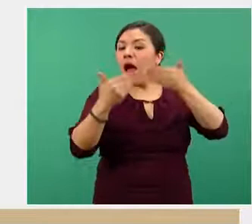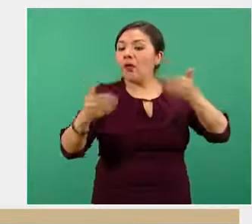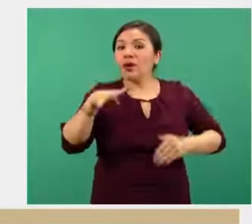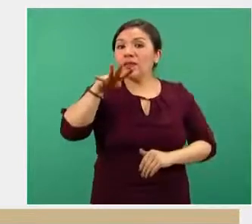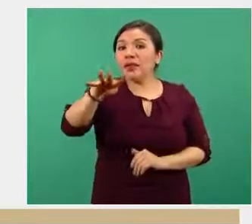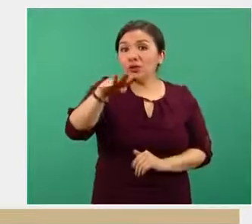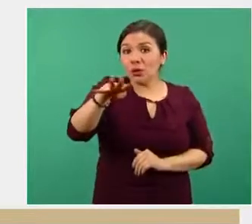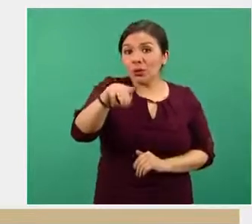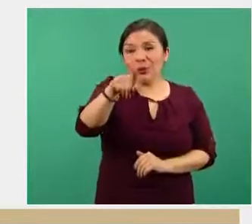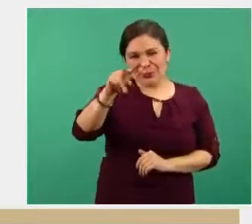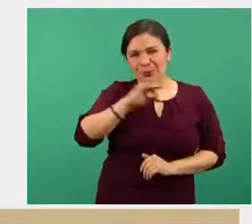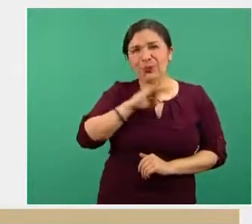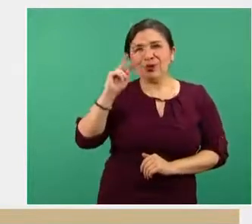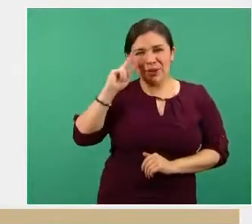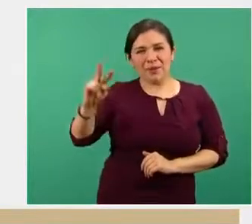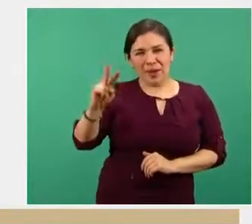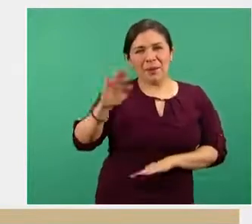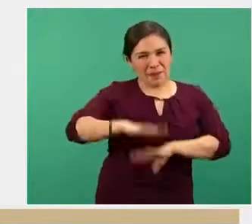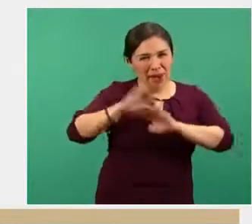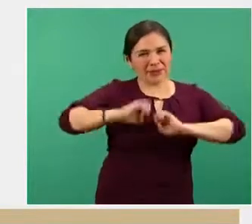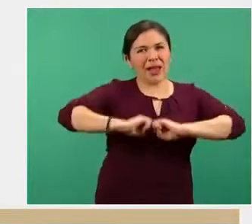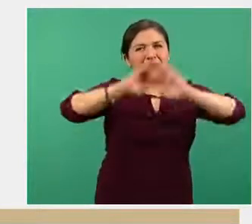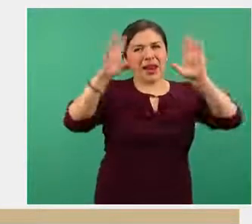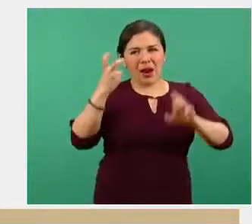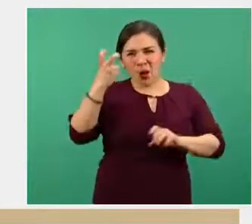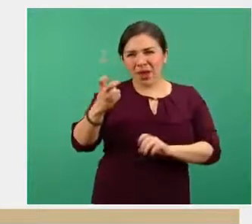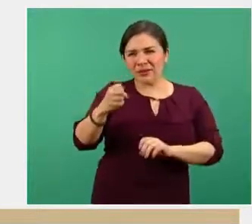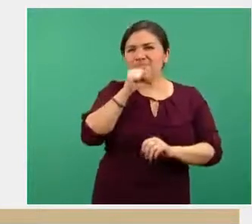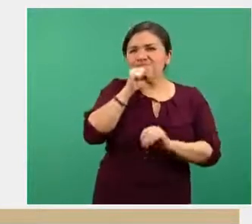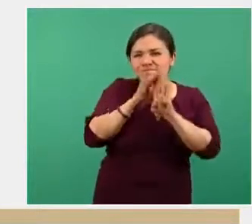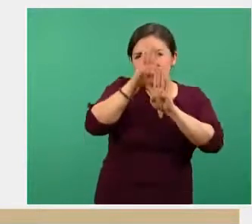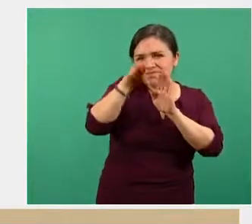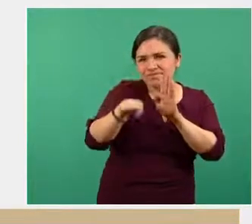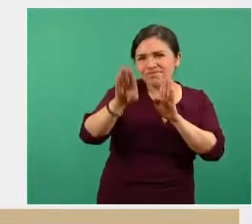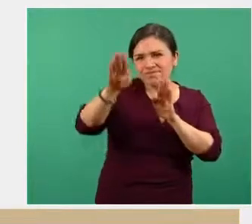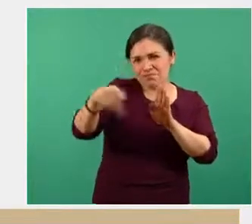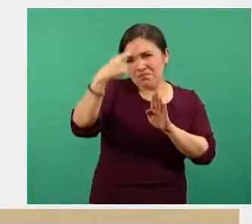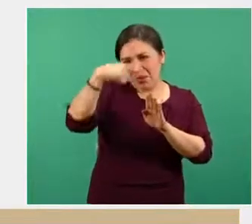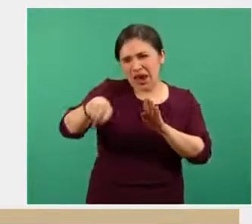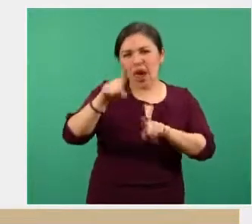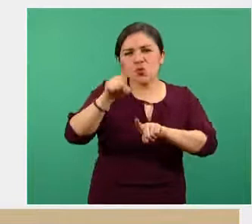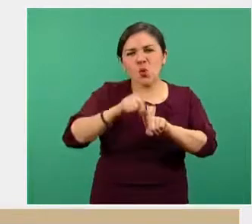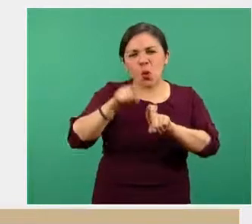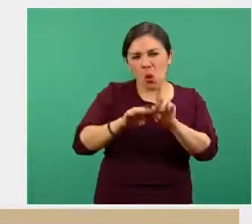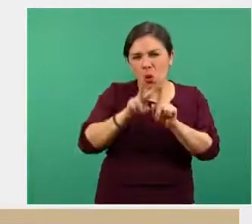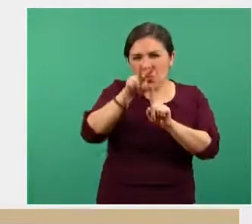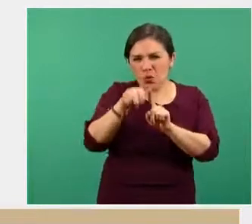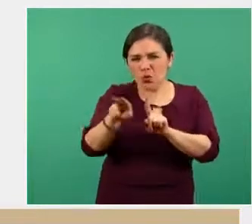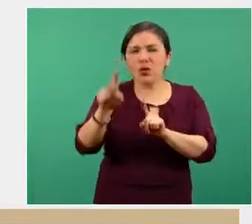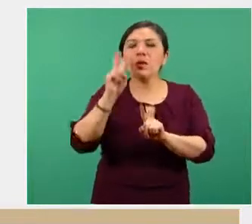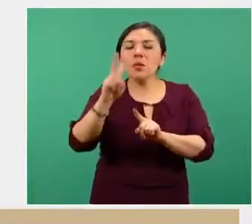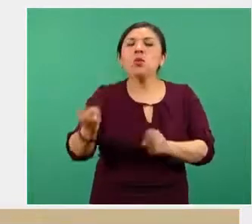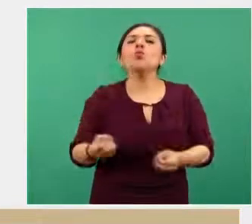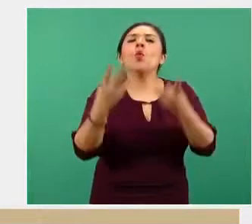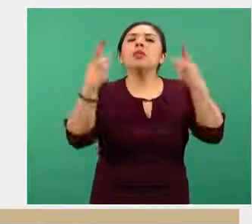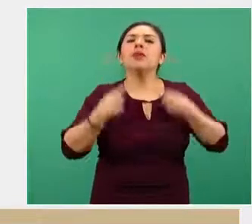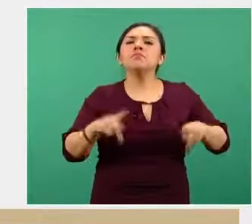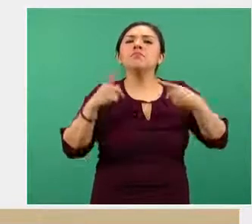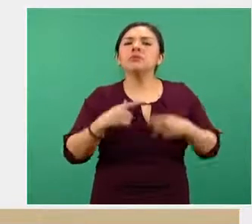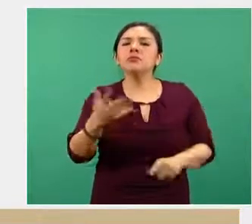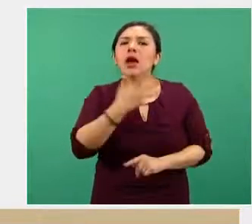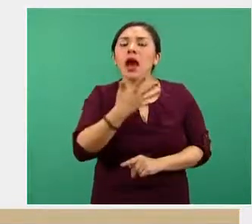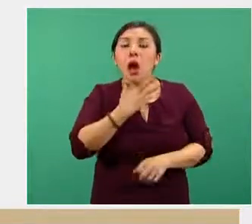y obviamente podemos ver claramente en la gráfica de las líneas cómo la cantidad de personas que